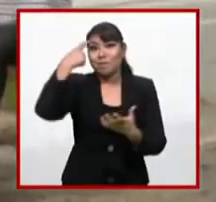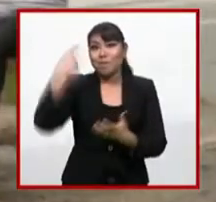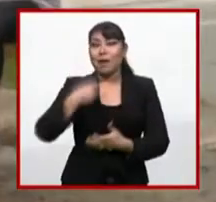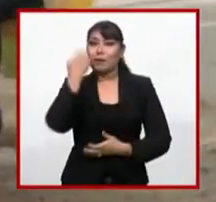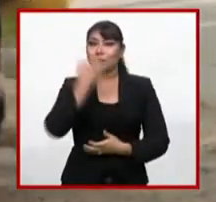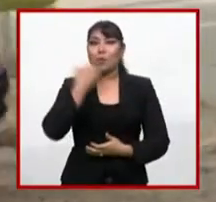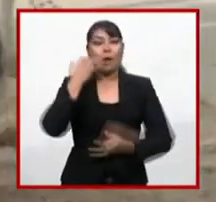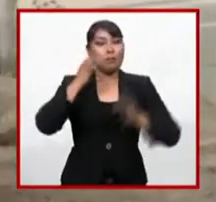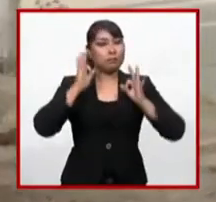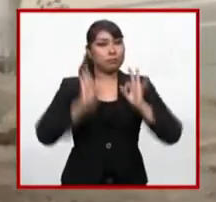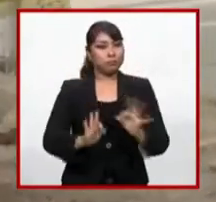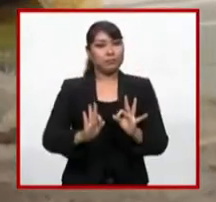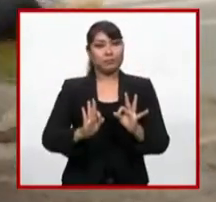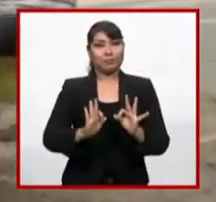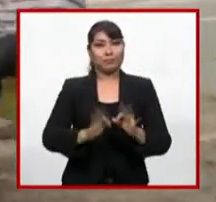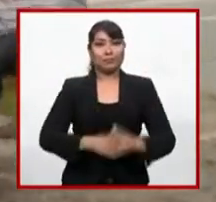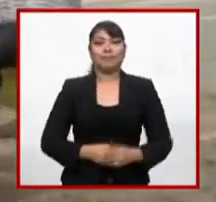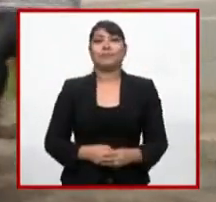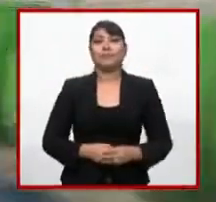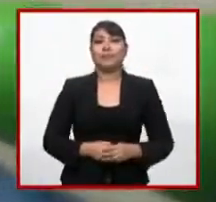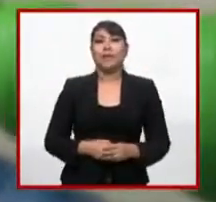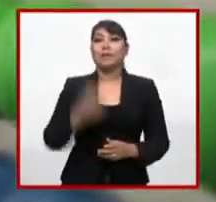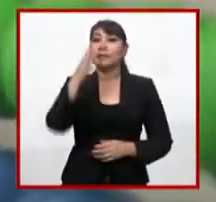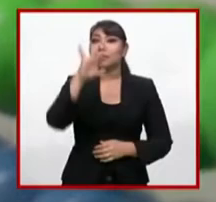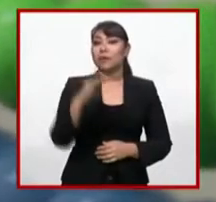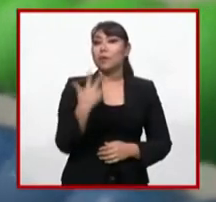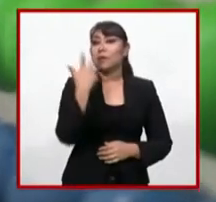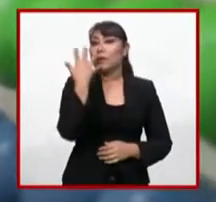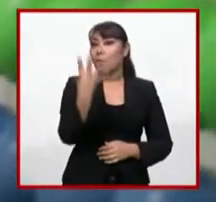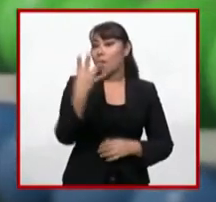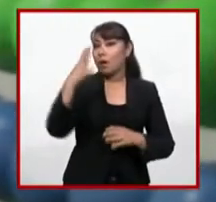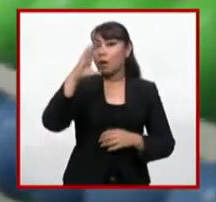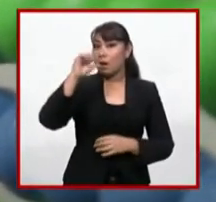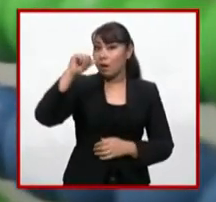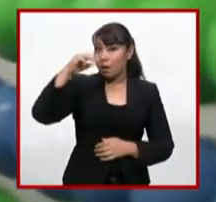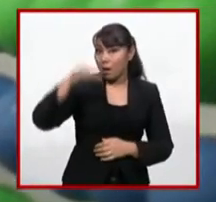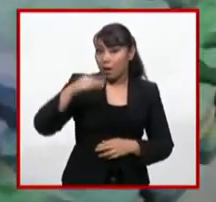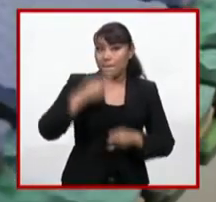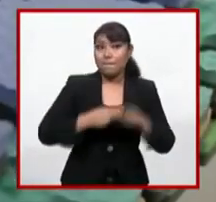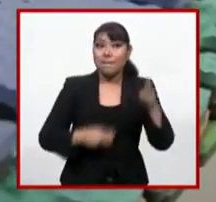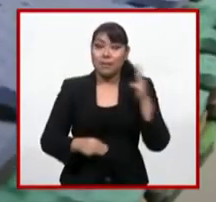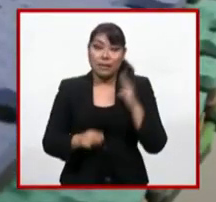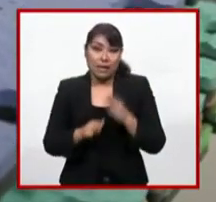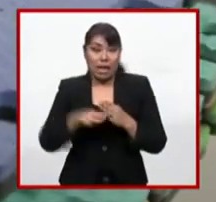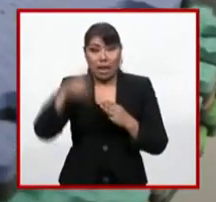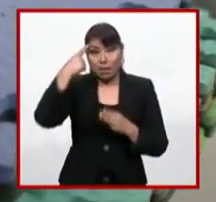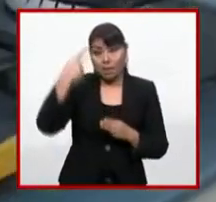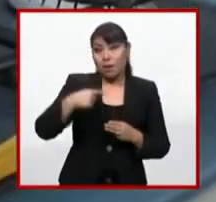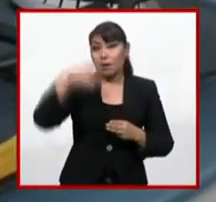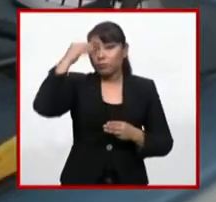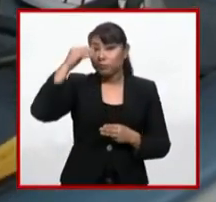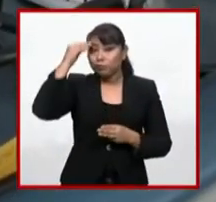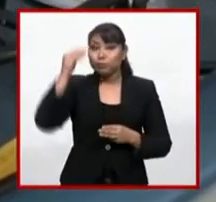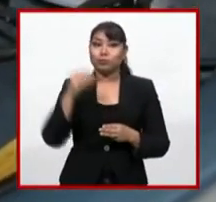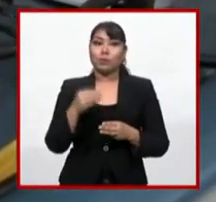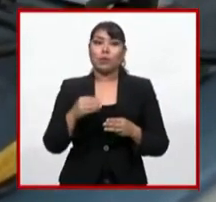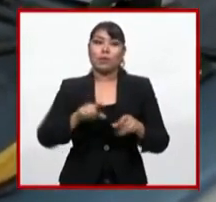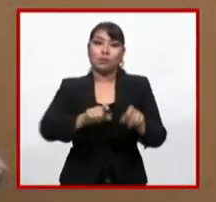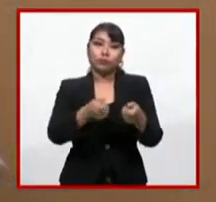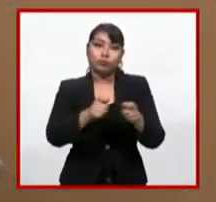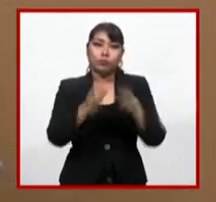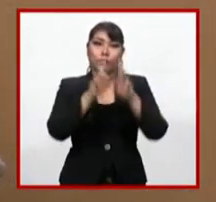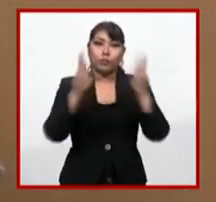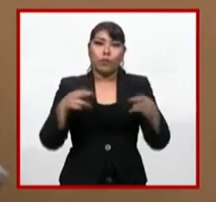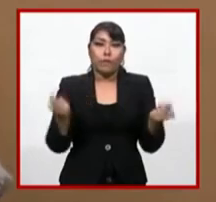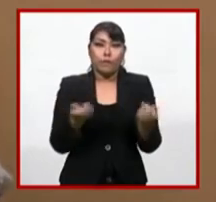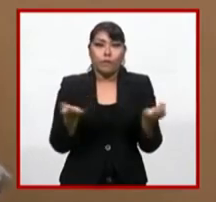escuelas y equipamos así a los 54 CAMS con material lúdico, didáctico, con estufas,